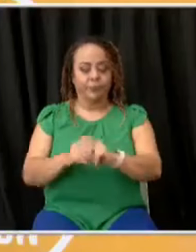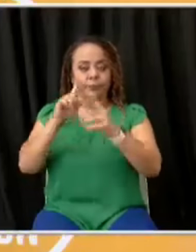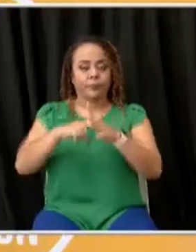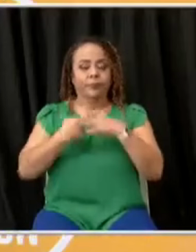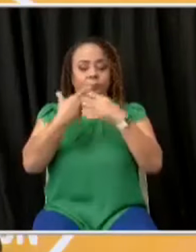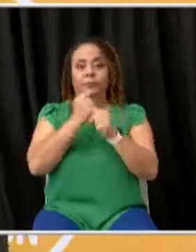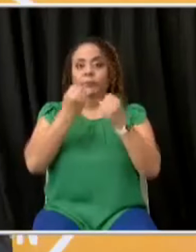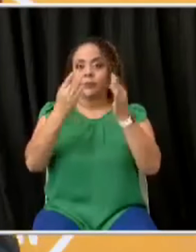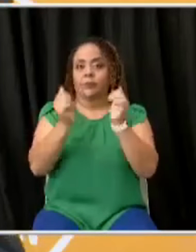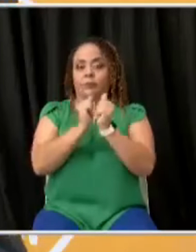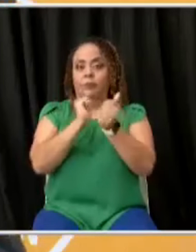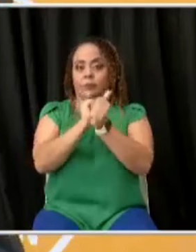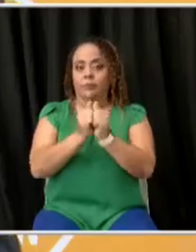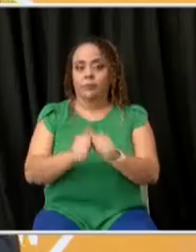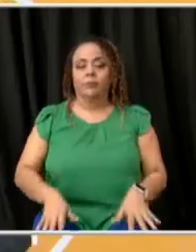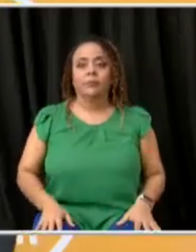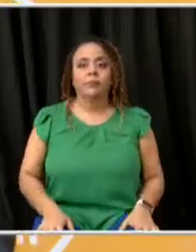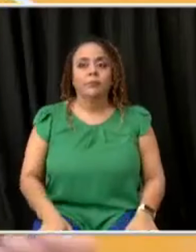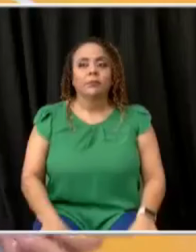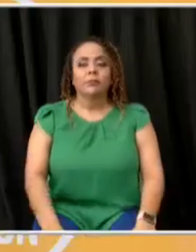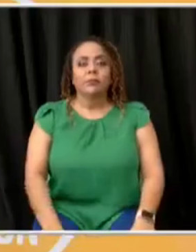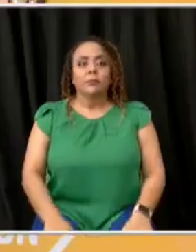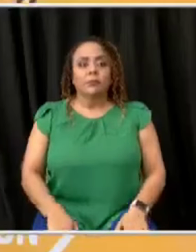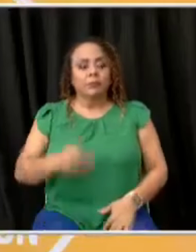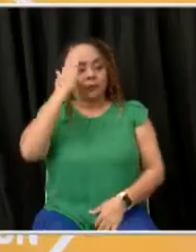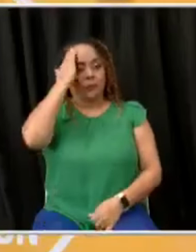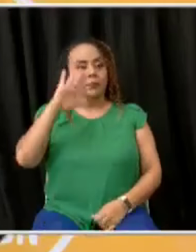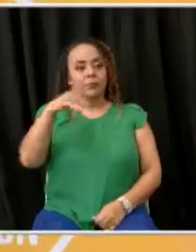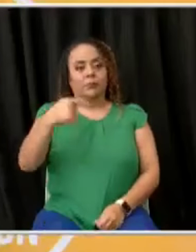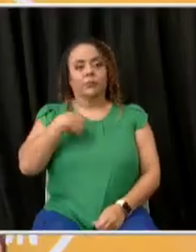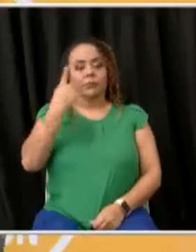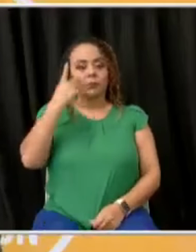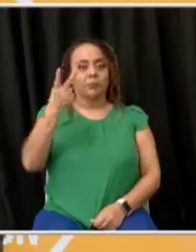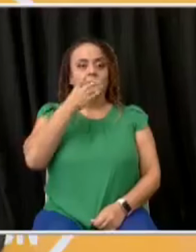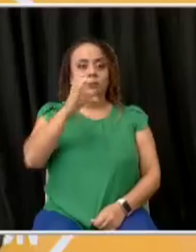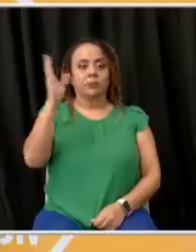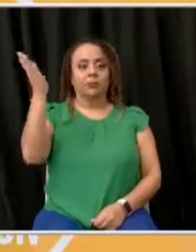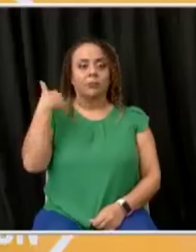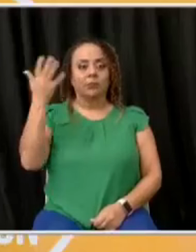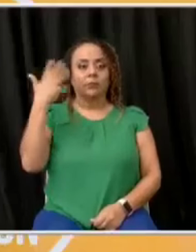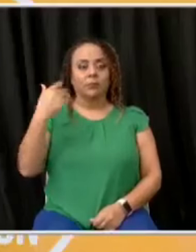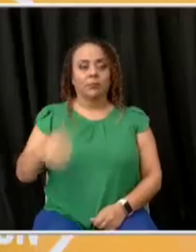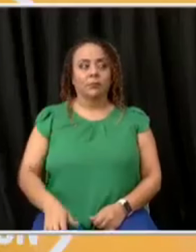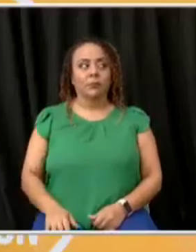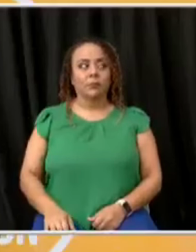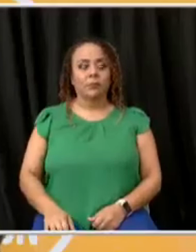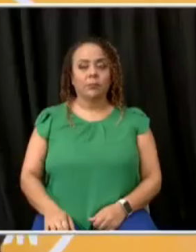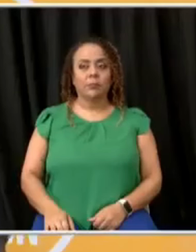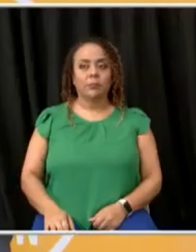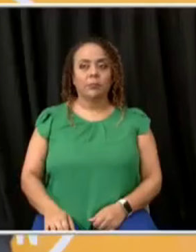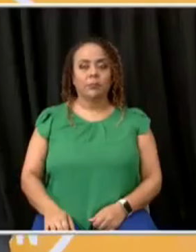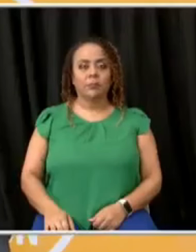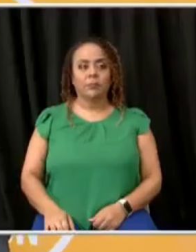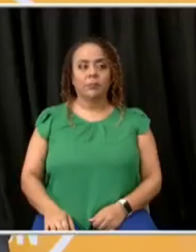mucho en deportistas. Okay. ¿Por qué? Porque cuando uno sale se calienta, ¿no? Pero